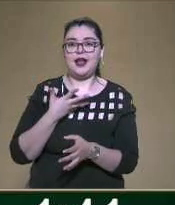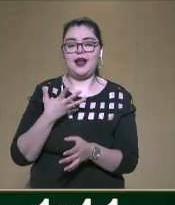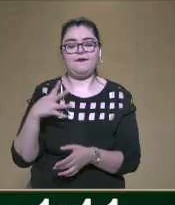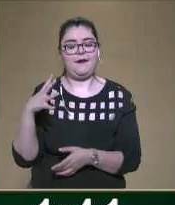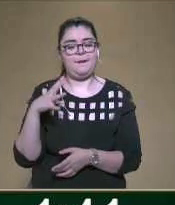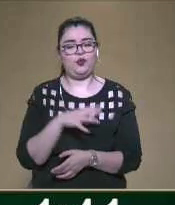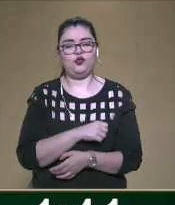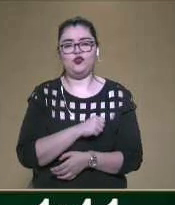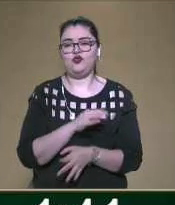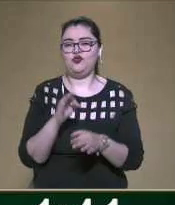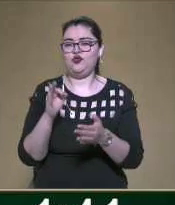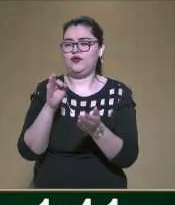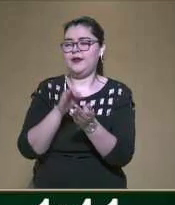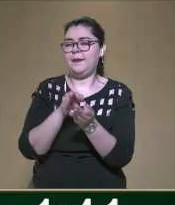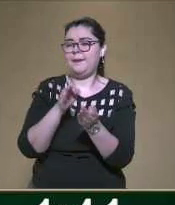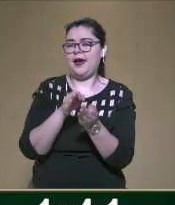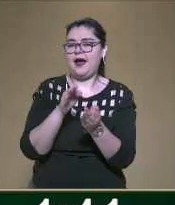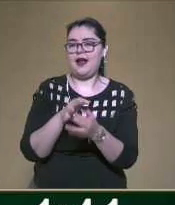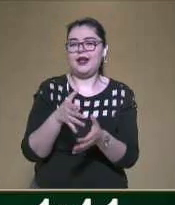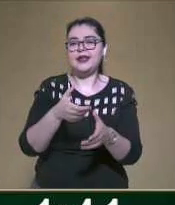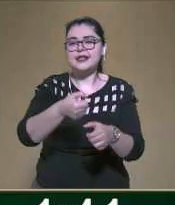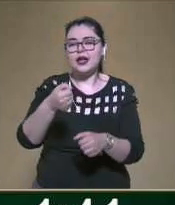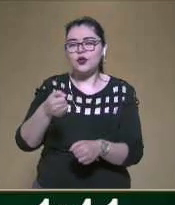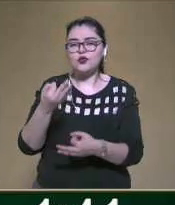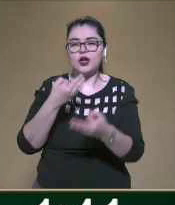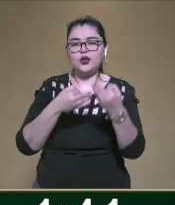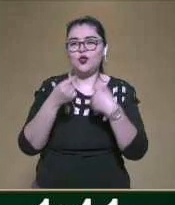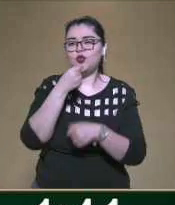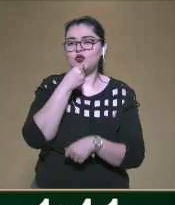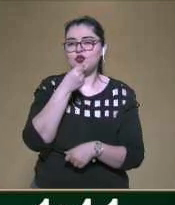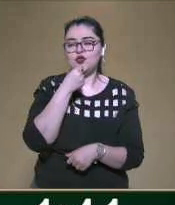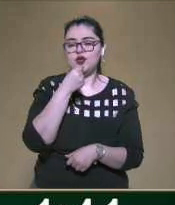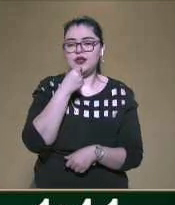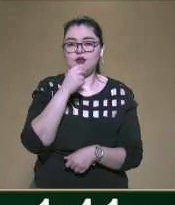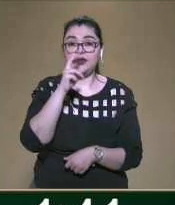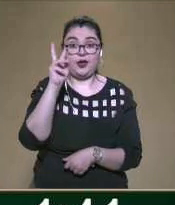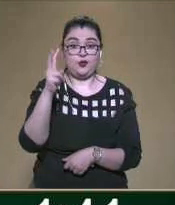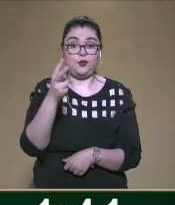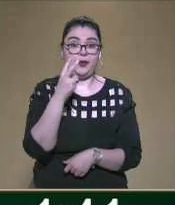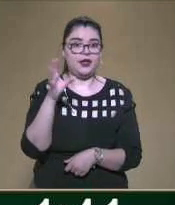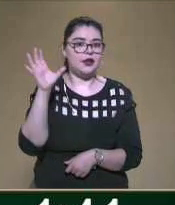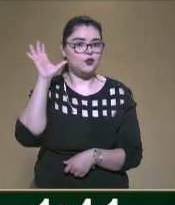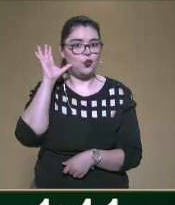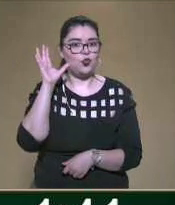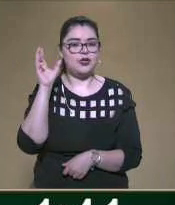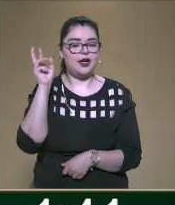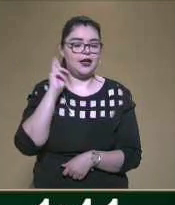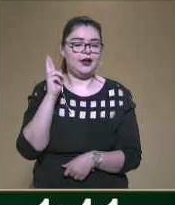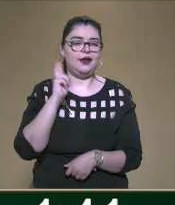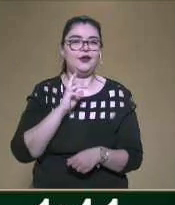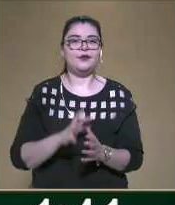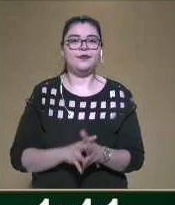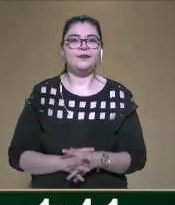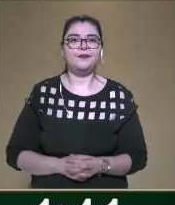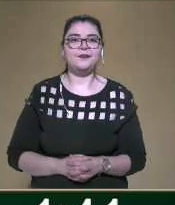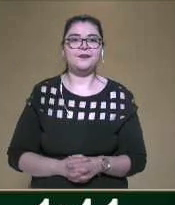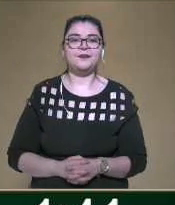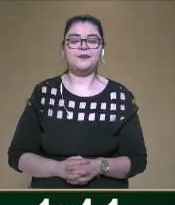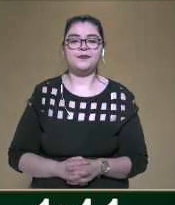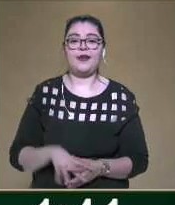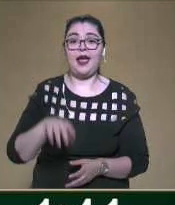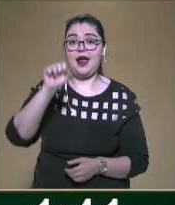para todos los niños que nos están viendo. Y escuchando también. Benito, al sur. Y al sur, vamos a ver